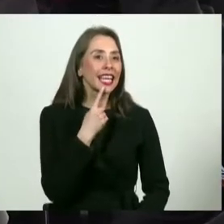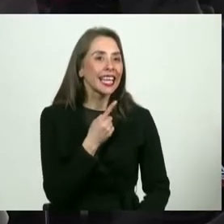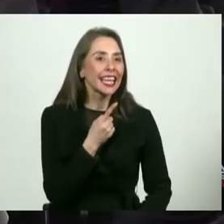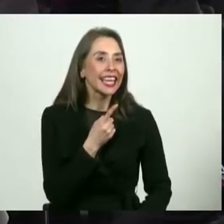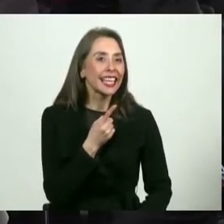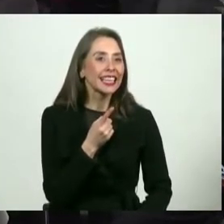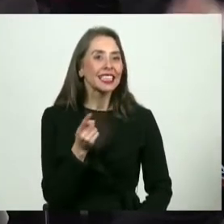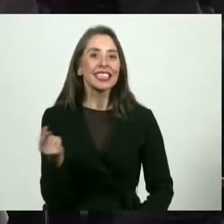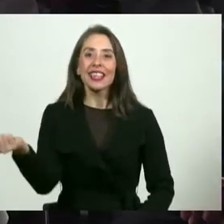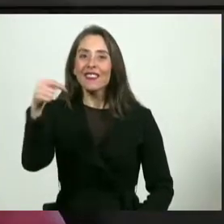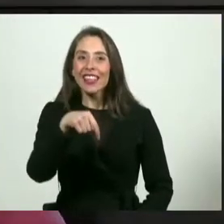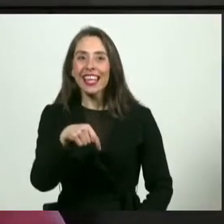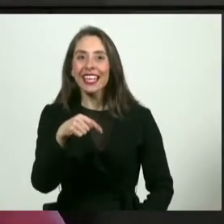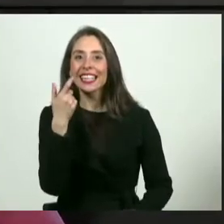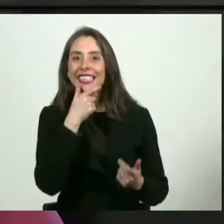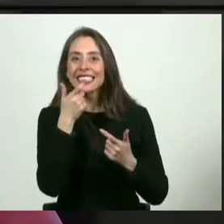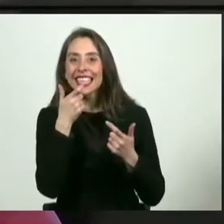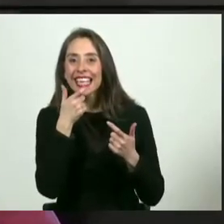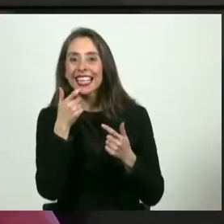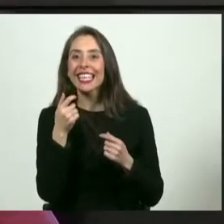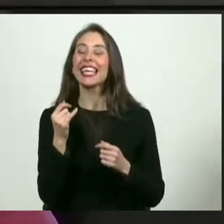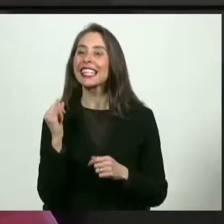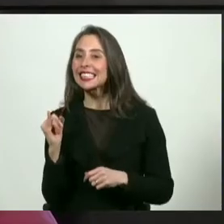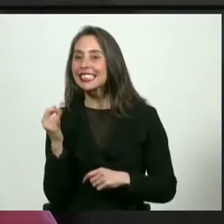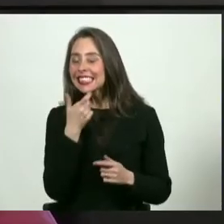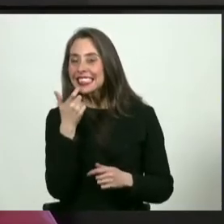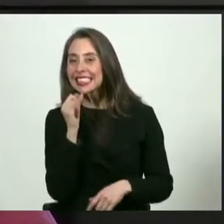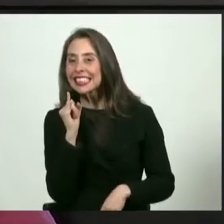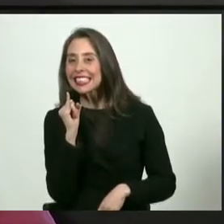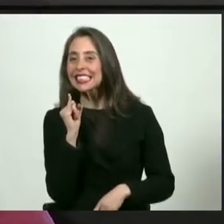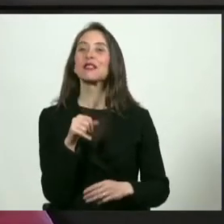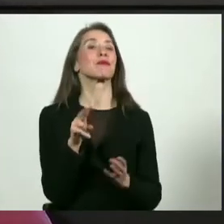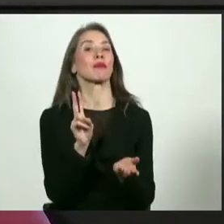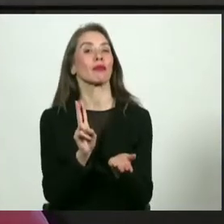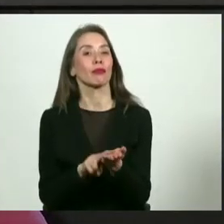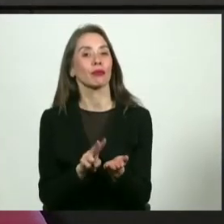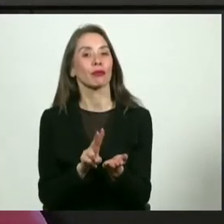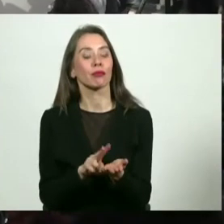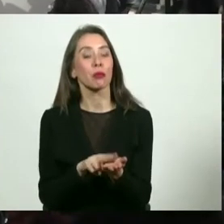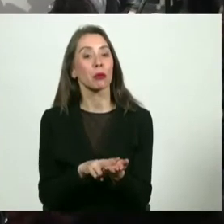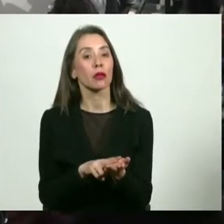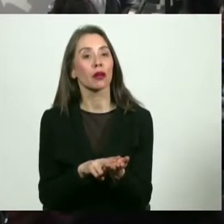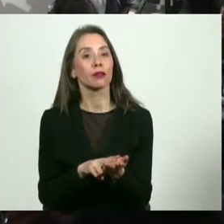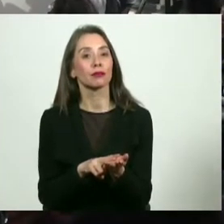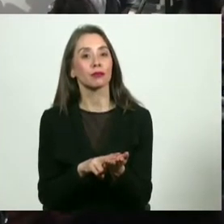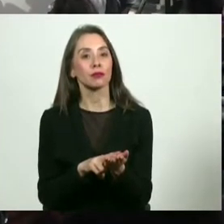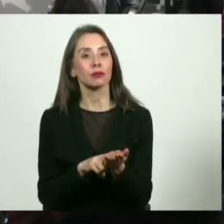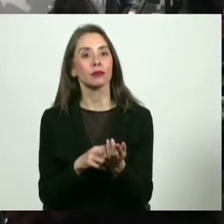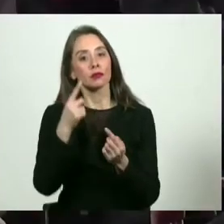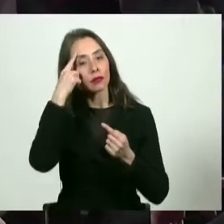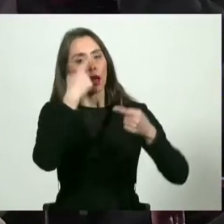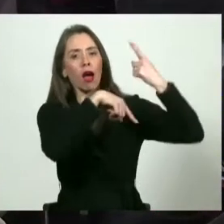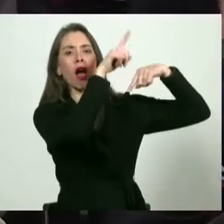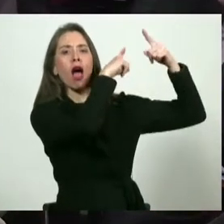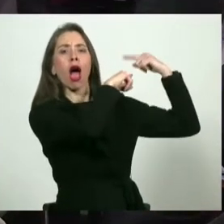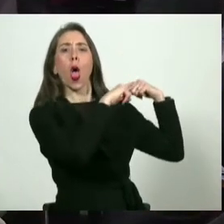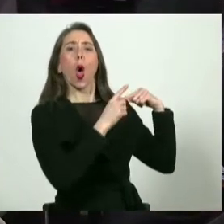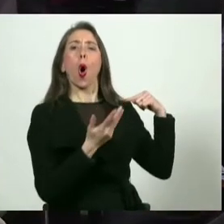Tiene que llegar acá nomás. Claro. Gran aporte. La verdad es que, y si voy un poco a la génesis, ¿cómo